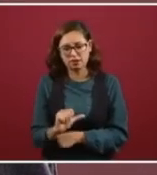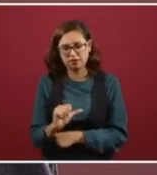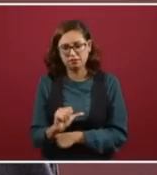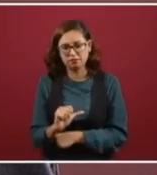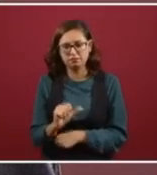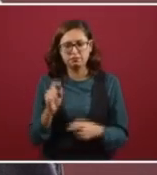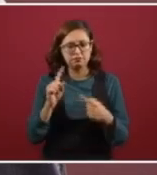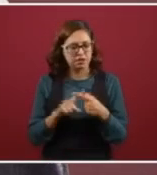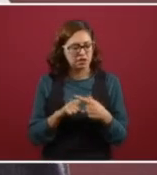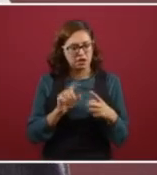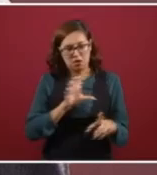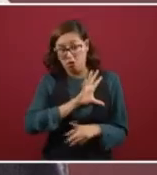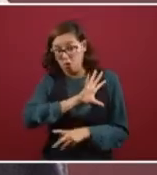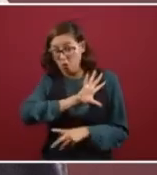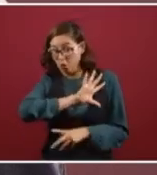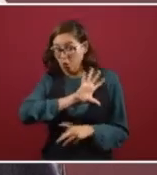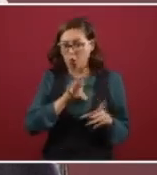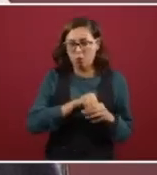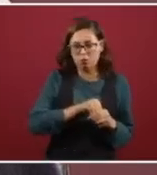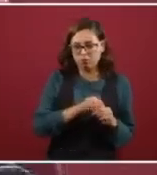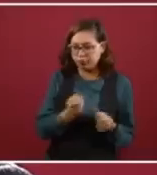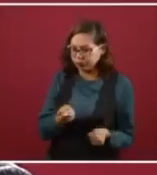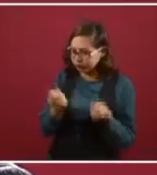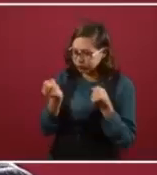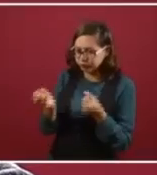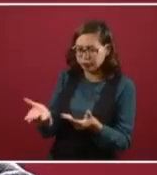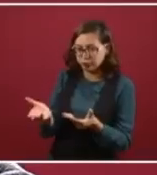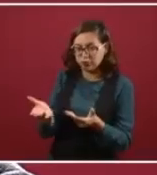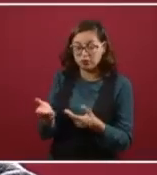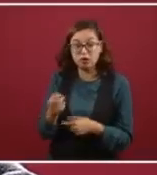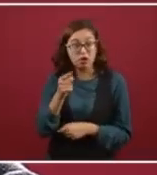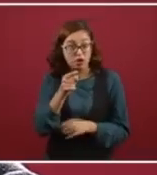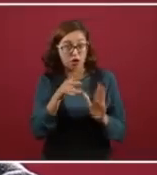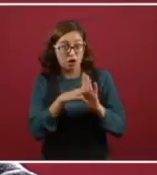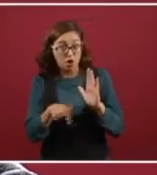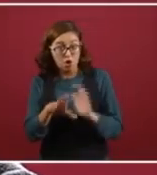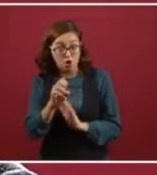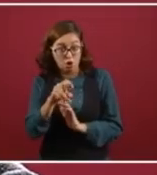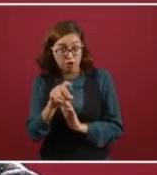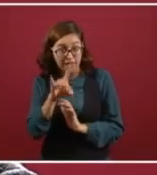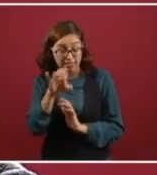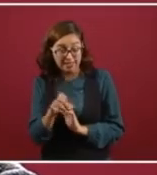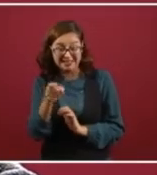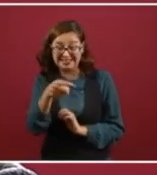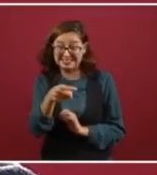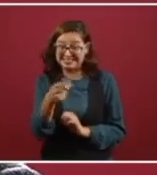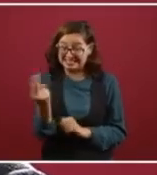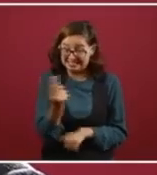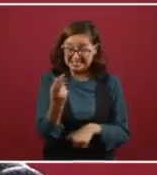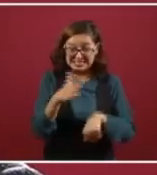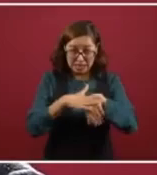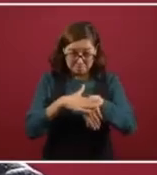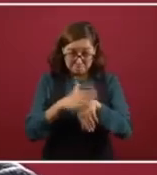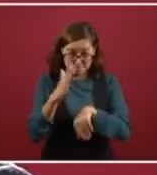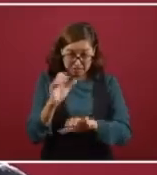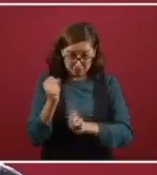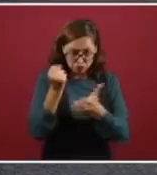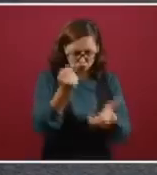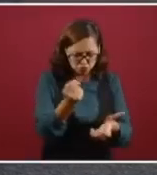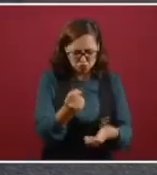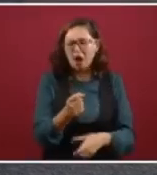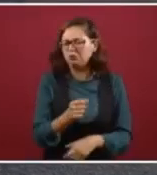todo lo que reciben. Si la CONADE requiere más presupuesto, lo va a